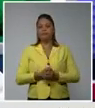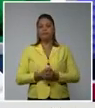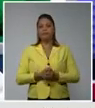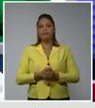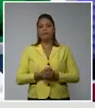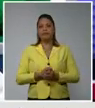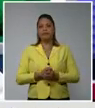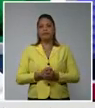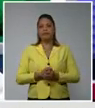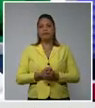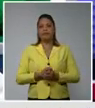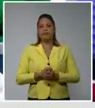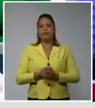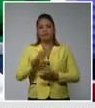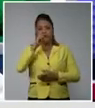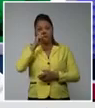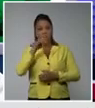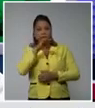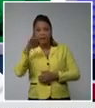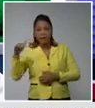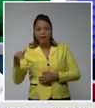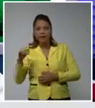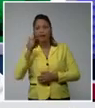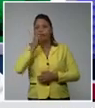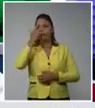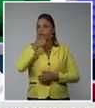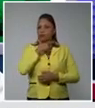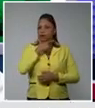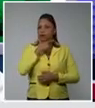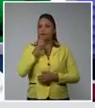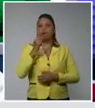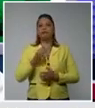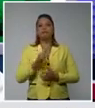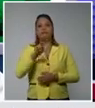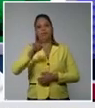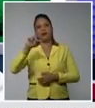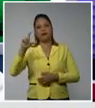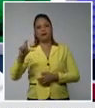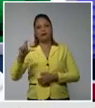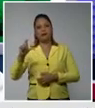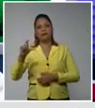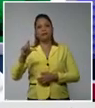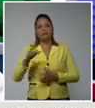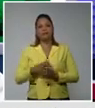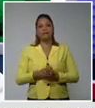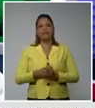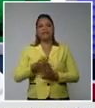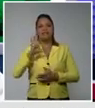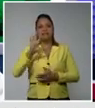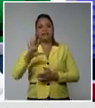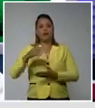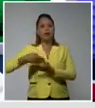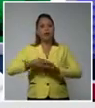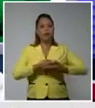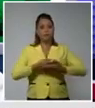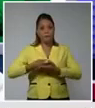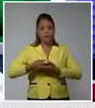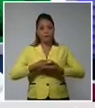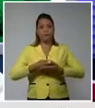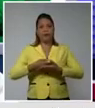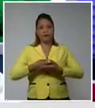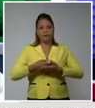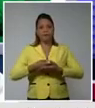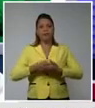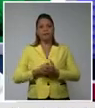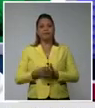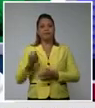pediátricas, estoy hablando. Ciego de Ávila, Villa Clara, 5 lactantes de estos 109.